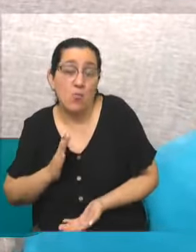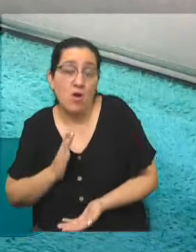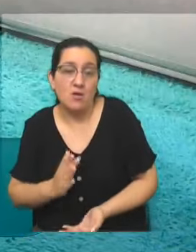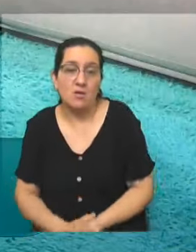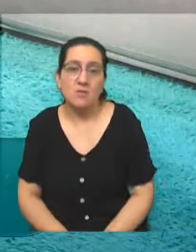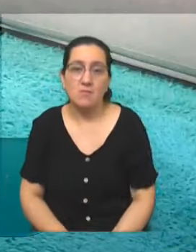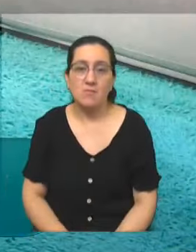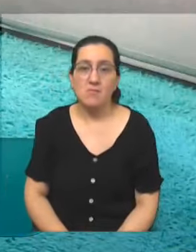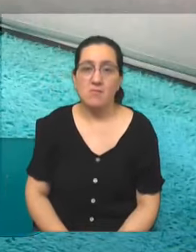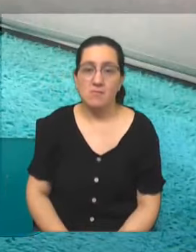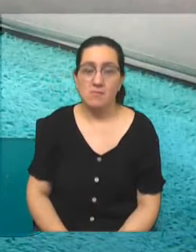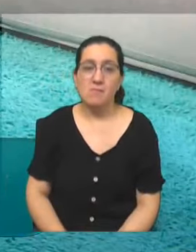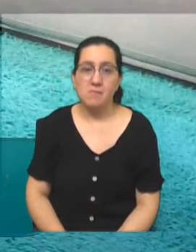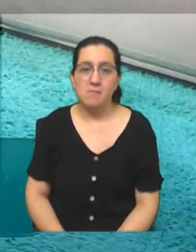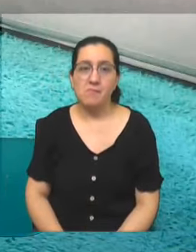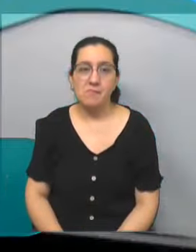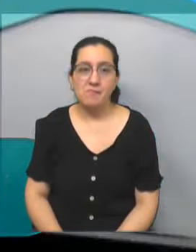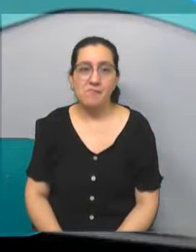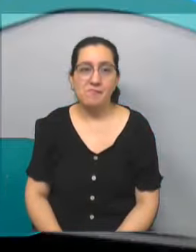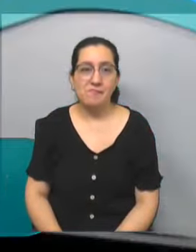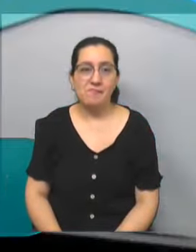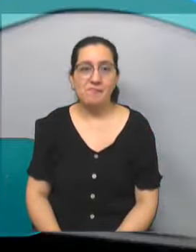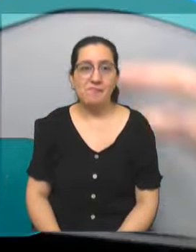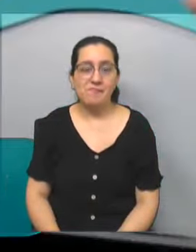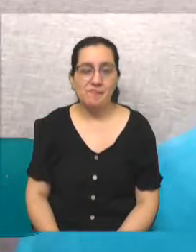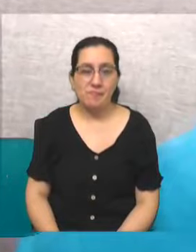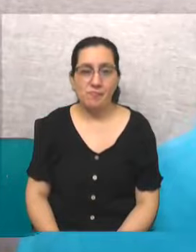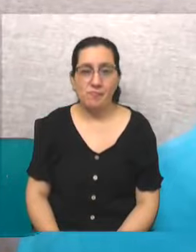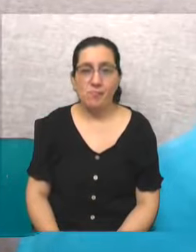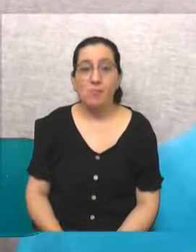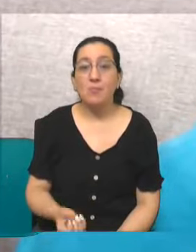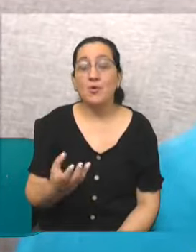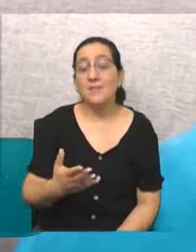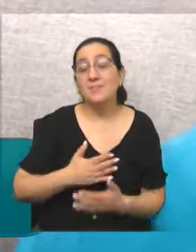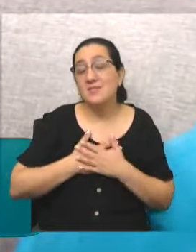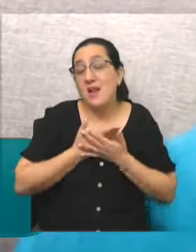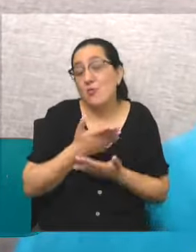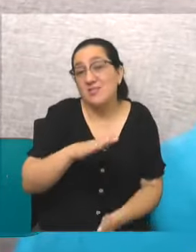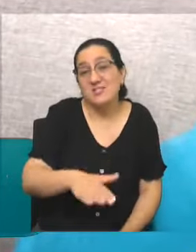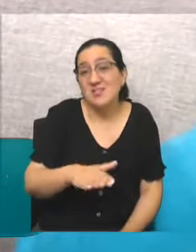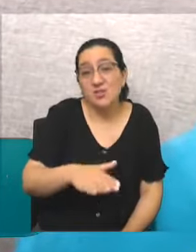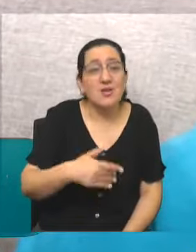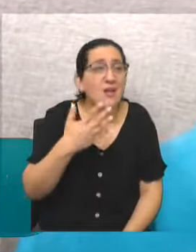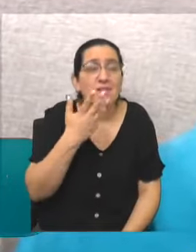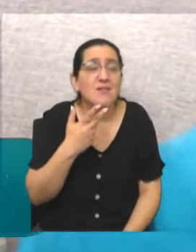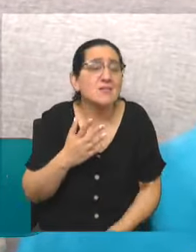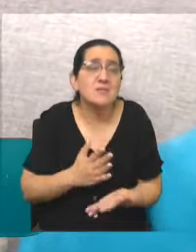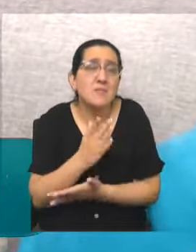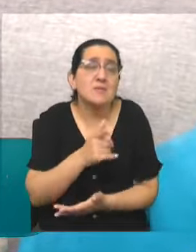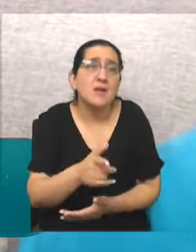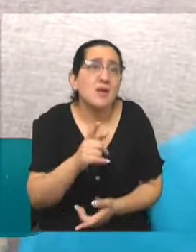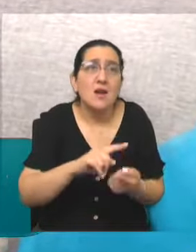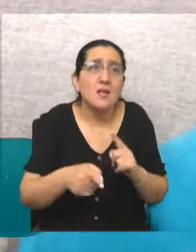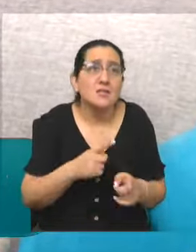telenovela también. Sí, ¿no? Muy buen nombre. Pero... Lo tuvo de niño. Sí, claro, porque es el amor de su infancia. Entonces vamos viendo a lo largo de toda su vida esa